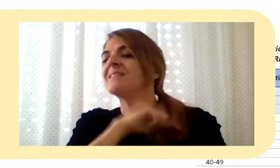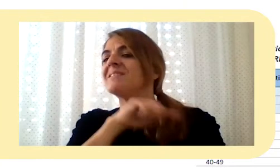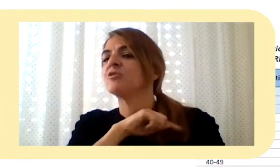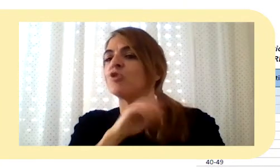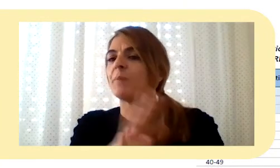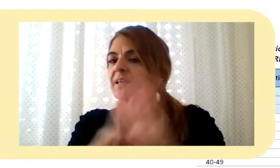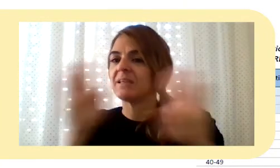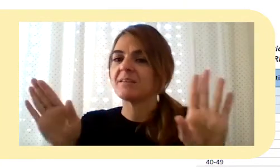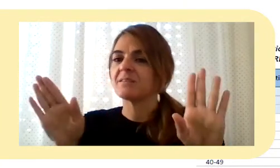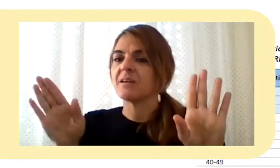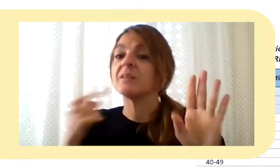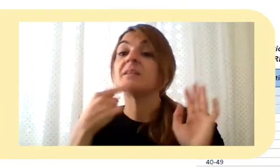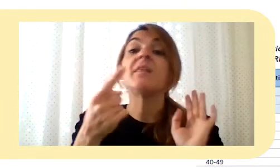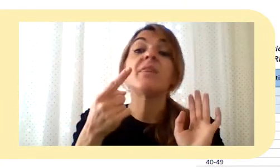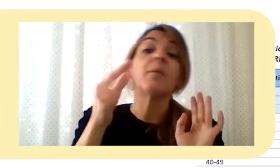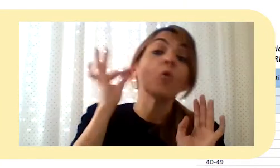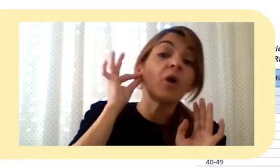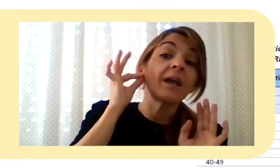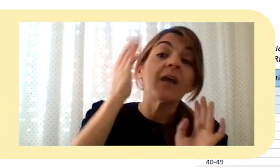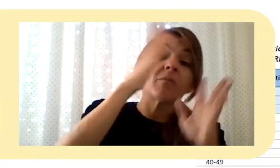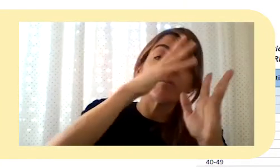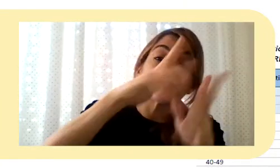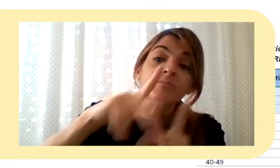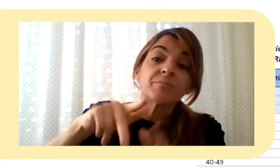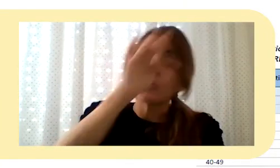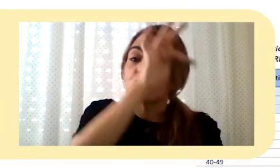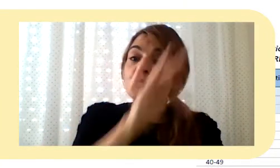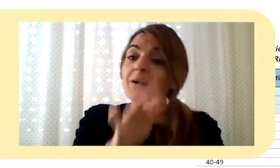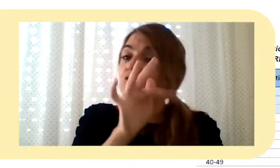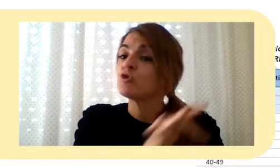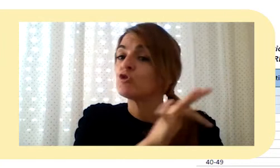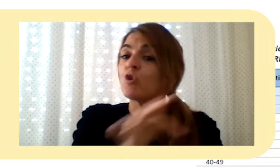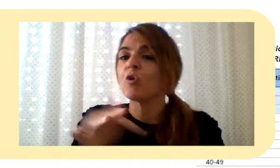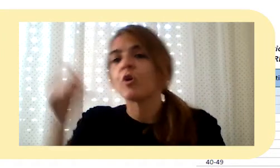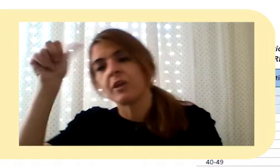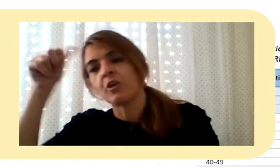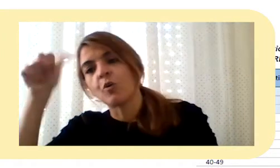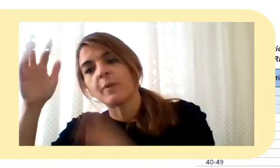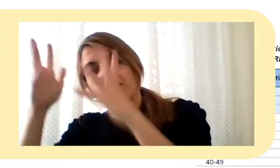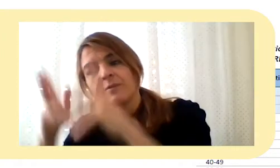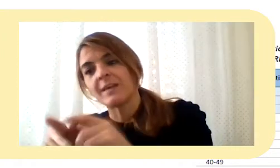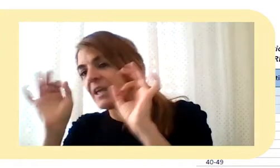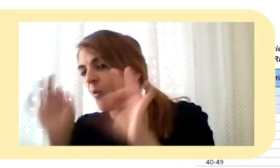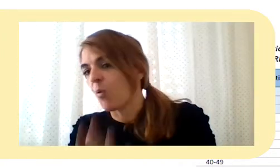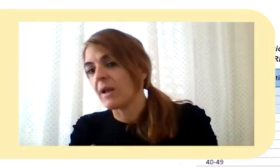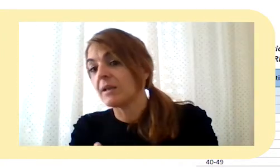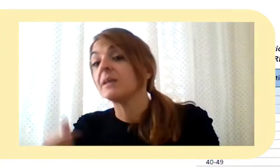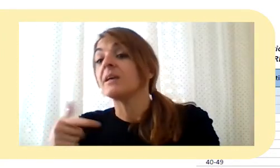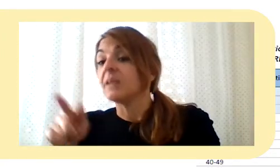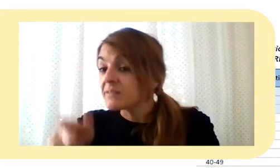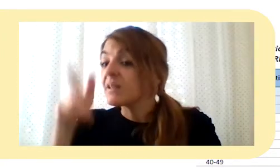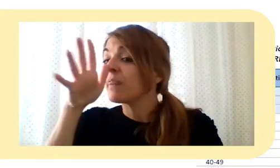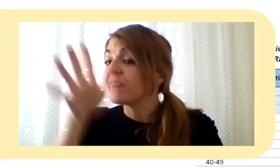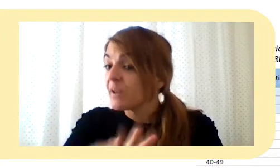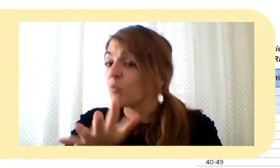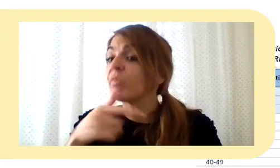las mujeres y cuánto los hombres. Esto no nos vale de nada. Y es la principal denuncia que yo voy haciendo en estos